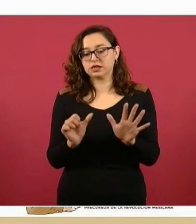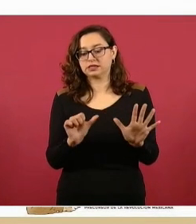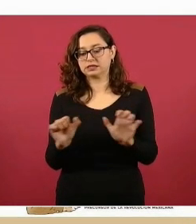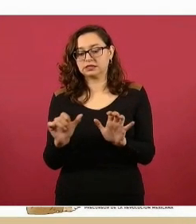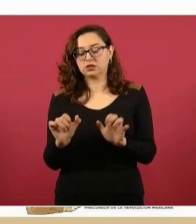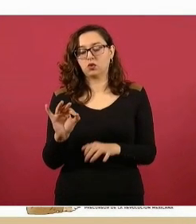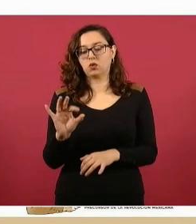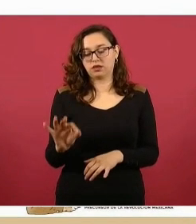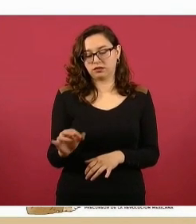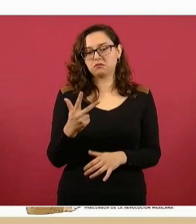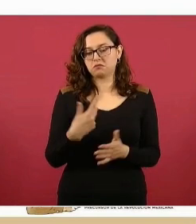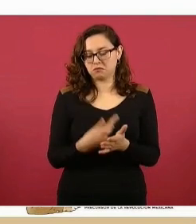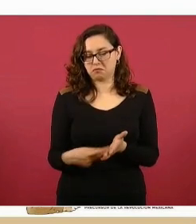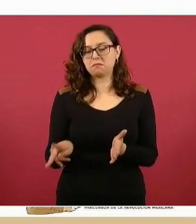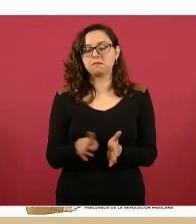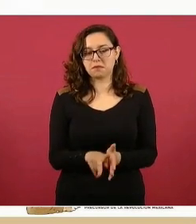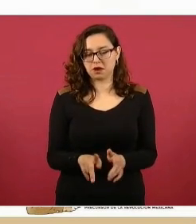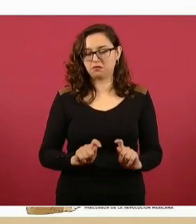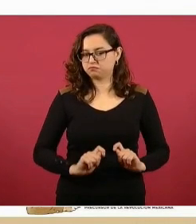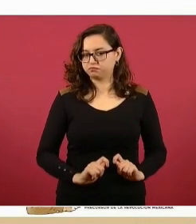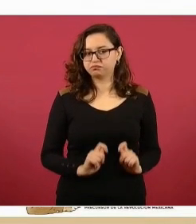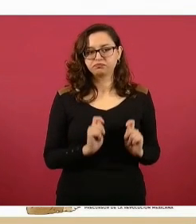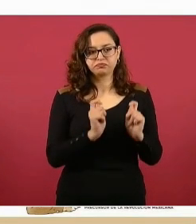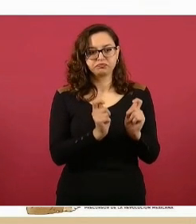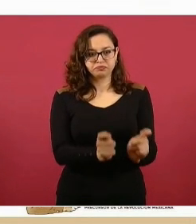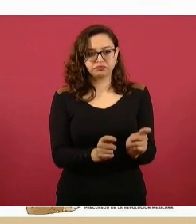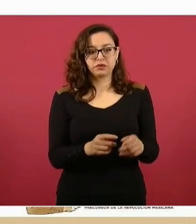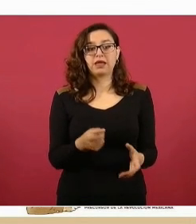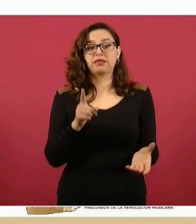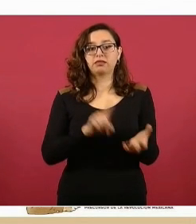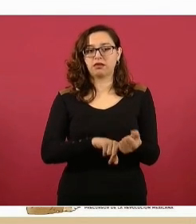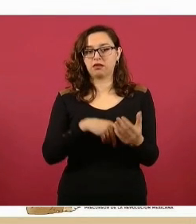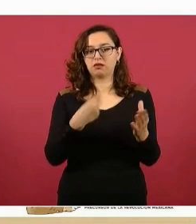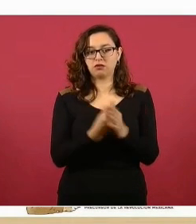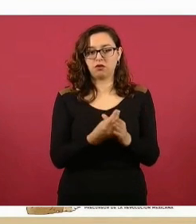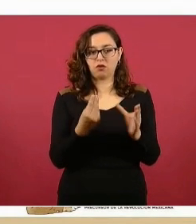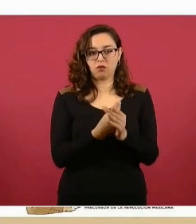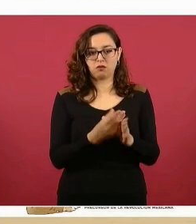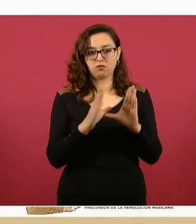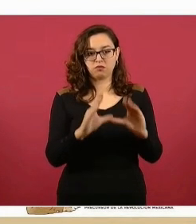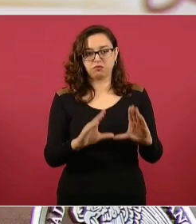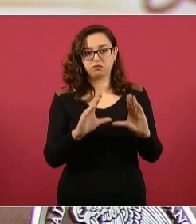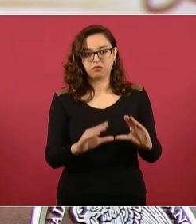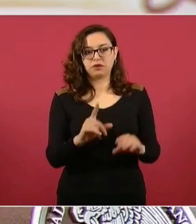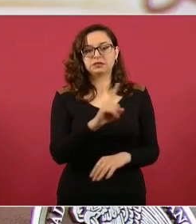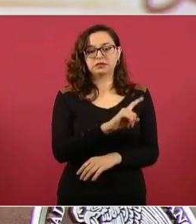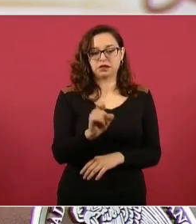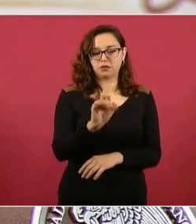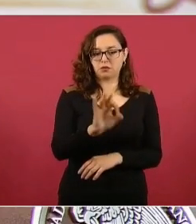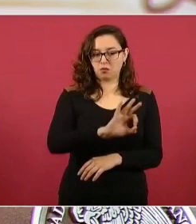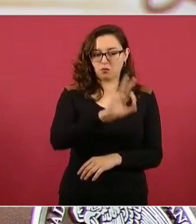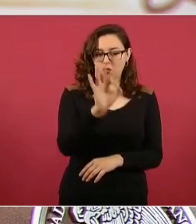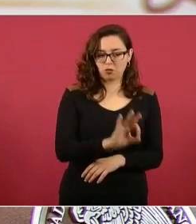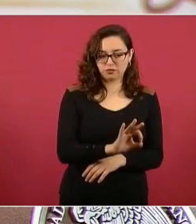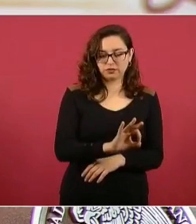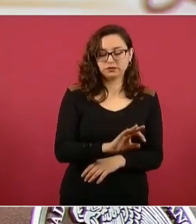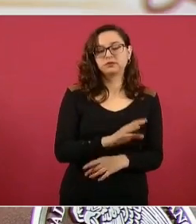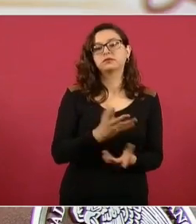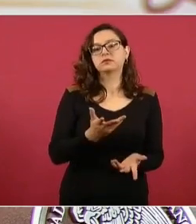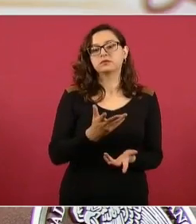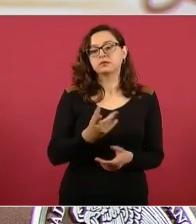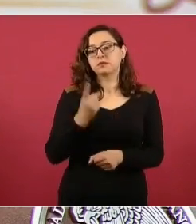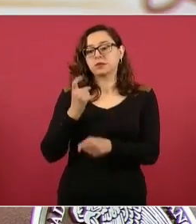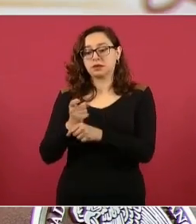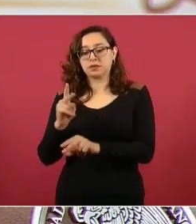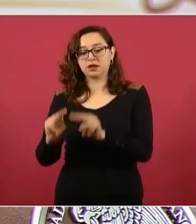ciento del personal de hospitales ya sido capacitado y estamos al 78 por ciento 77% personal en las unidades de